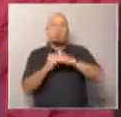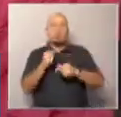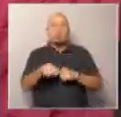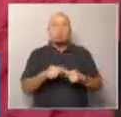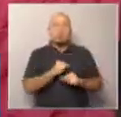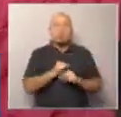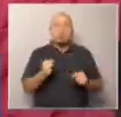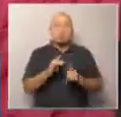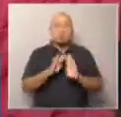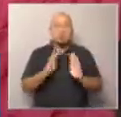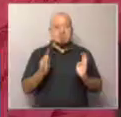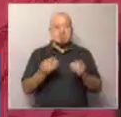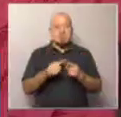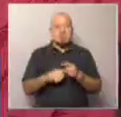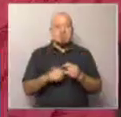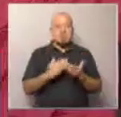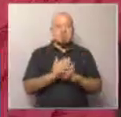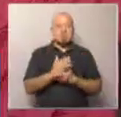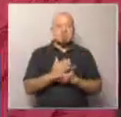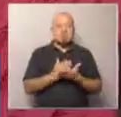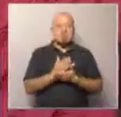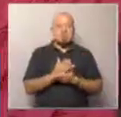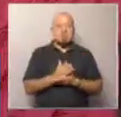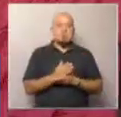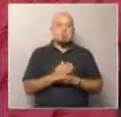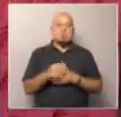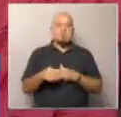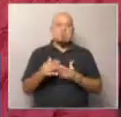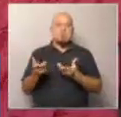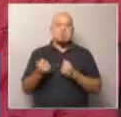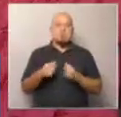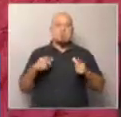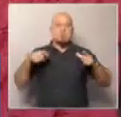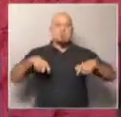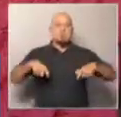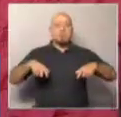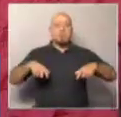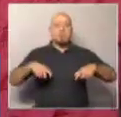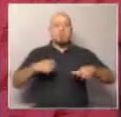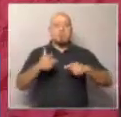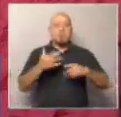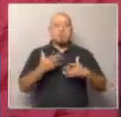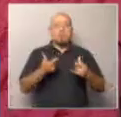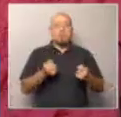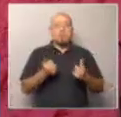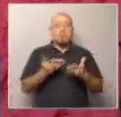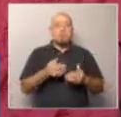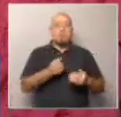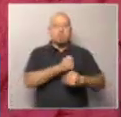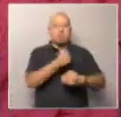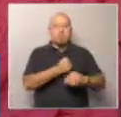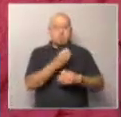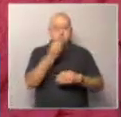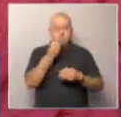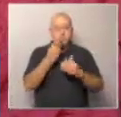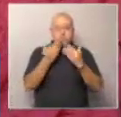cerramientos y siempre están haciendo donaciones para la cancha, para ayudar a la gente con comestibles, con todo, y